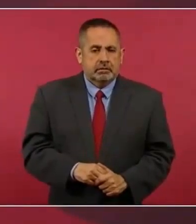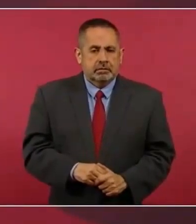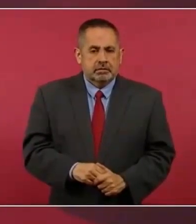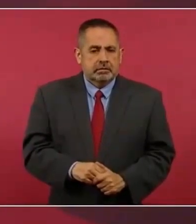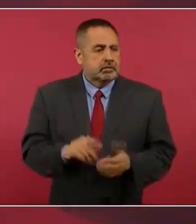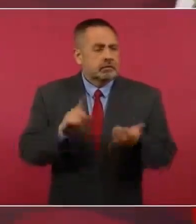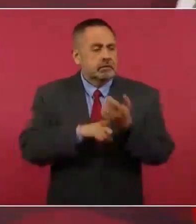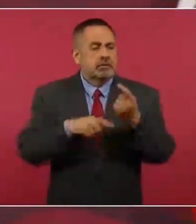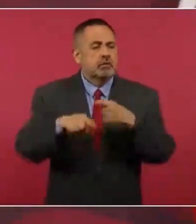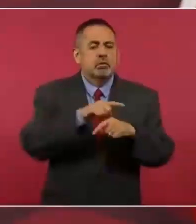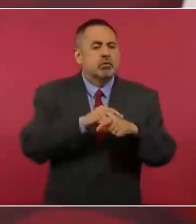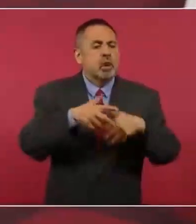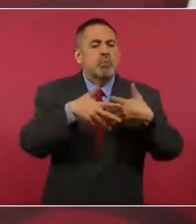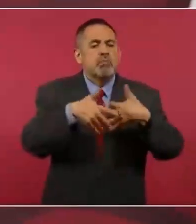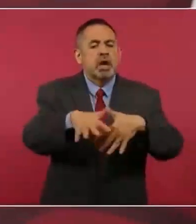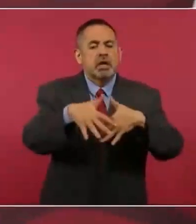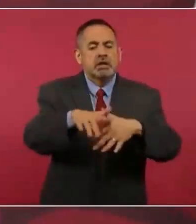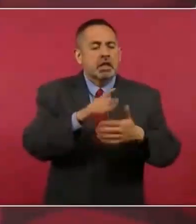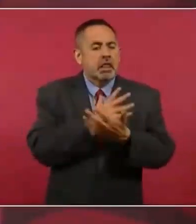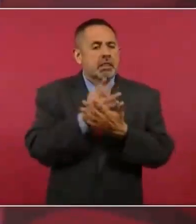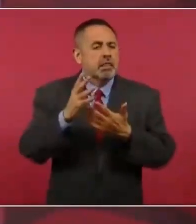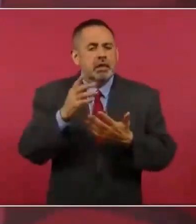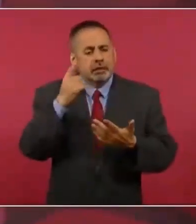usen esa marcha pero para